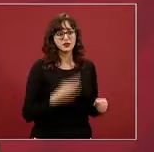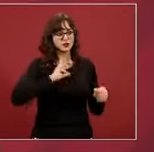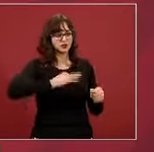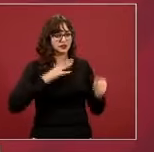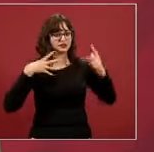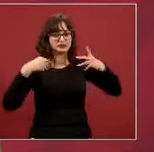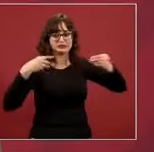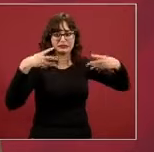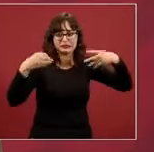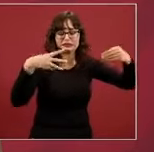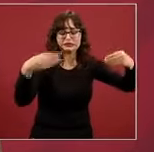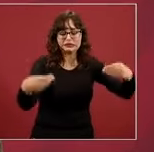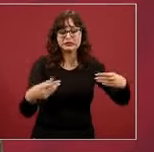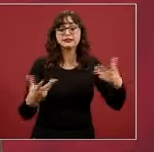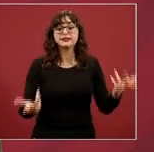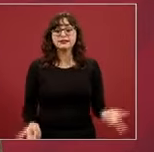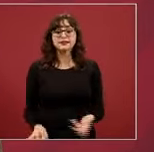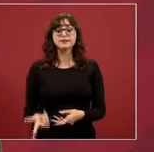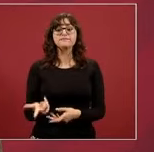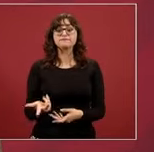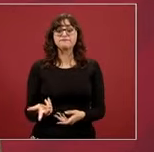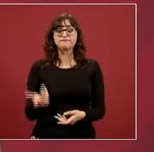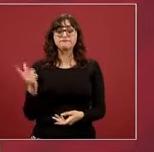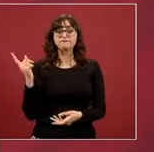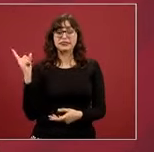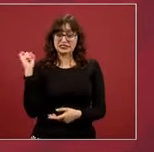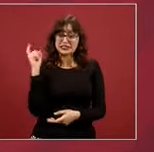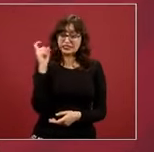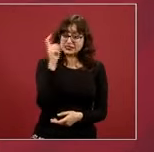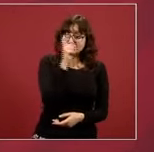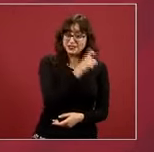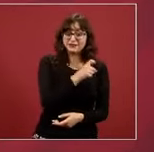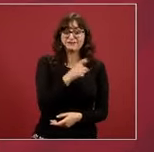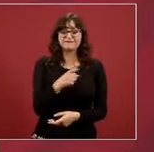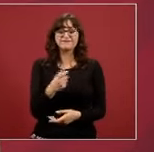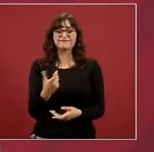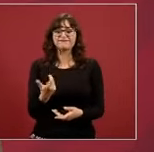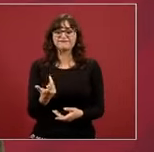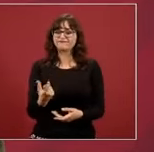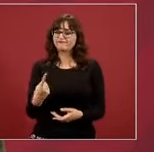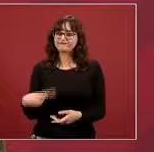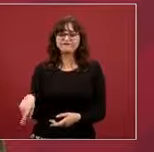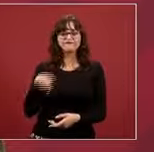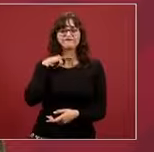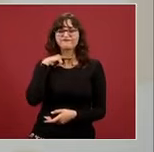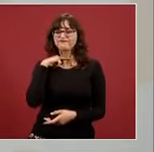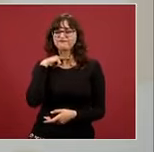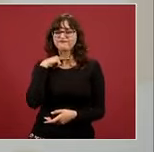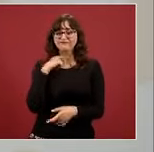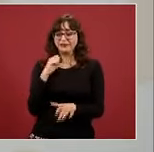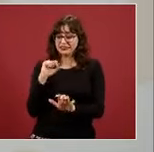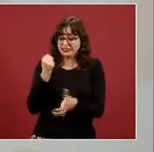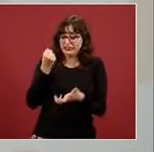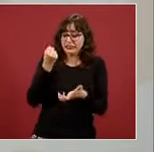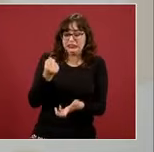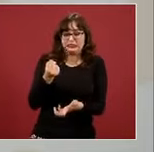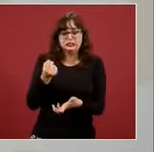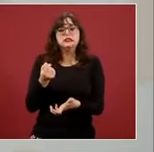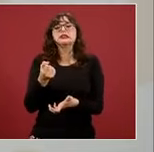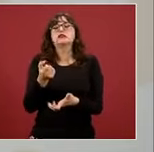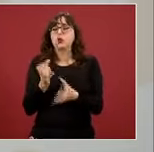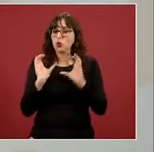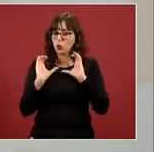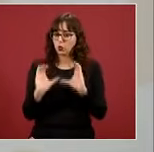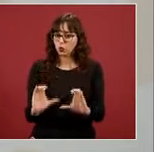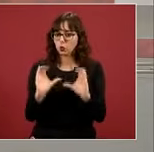la pandemia, nos pone en una situación de extremar la eficiencia de los recursos, nunca dejar de invertir en